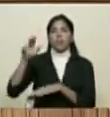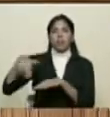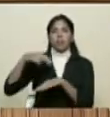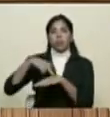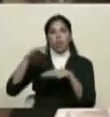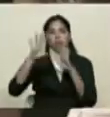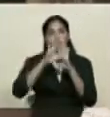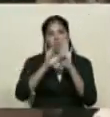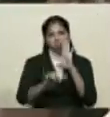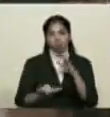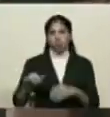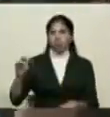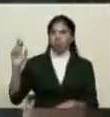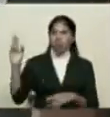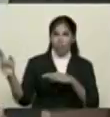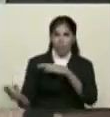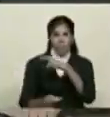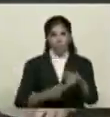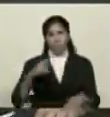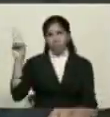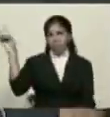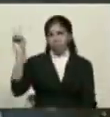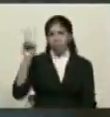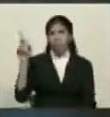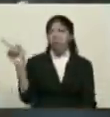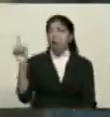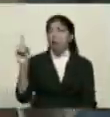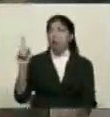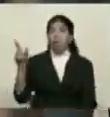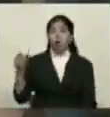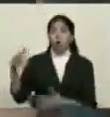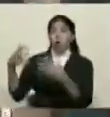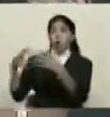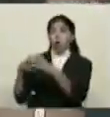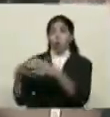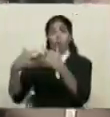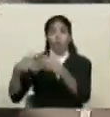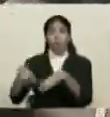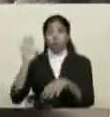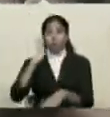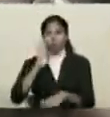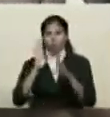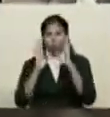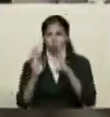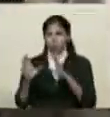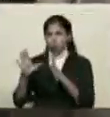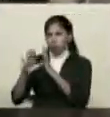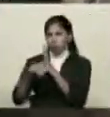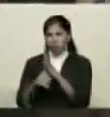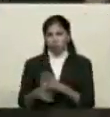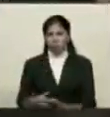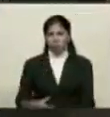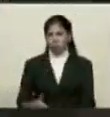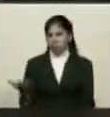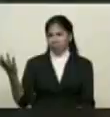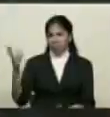República Bolivariana de Venezuela. No unos empresarios bandidos, mafiosos, miserables,